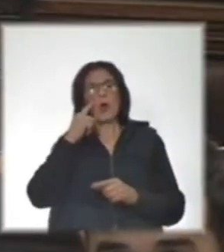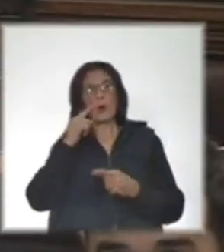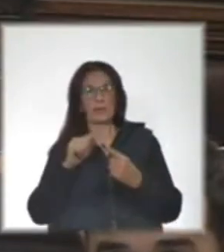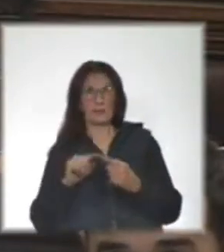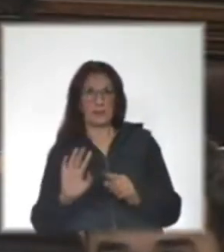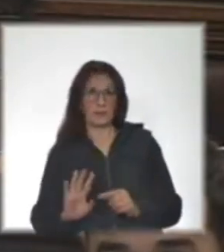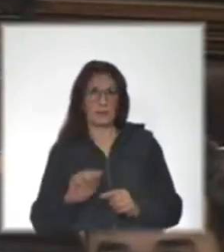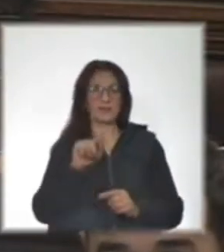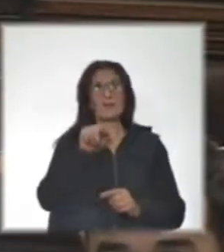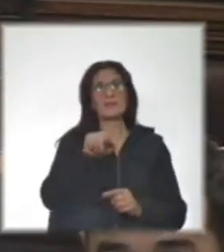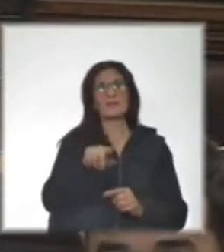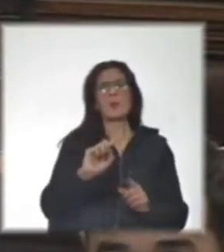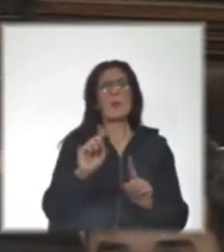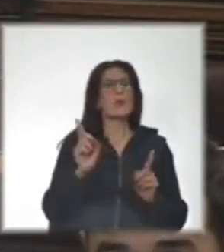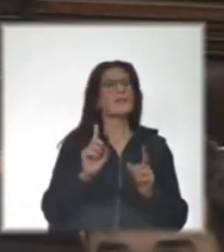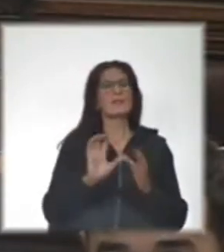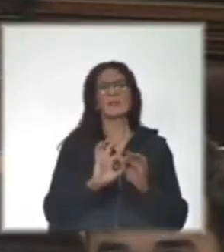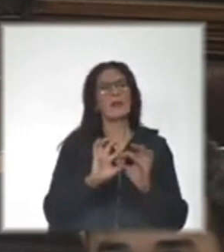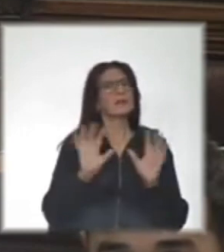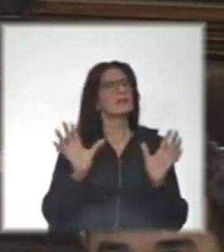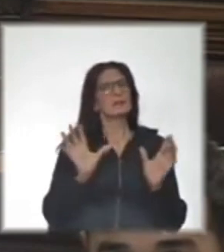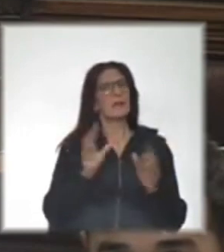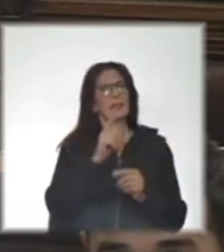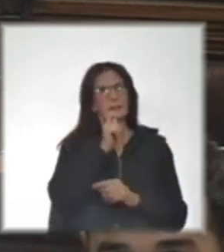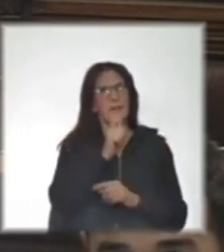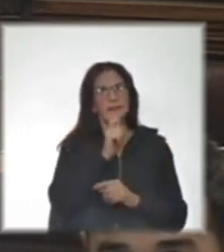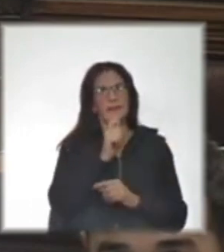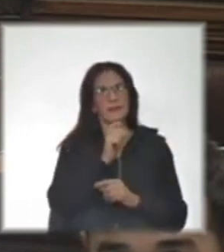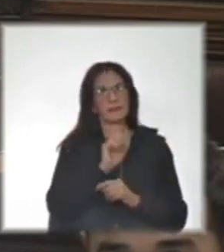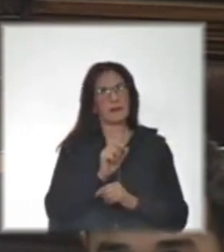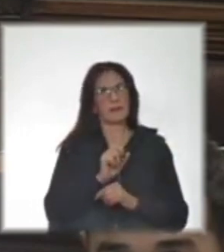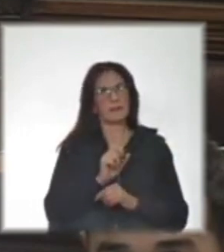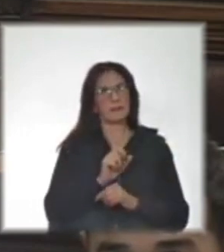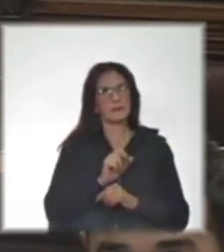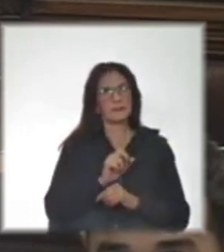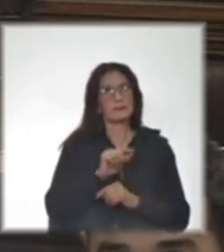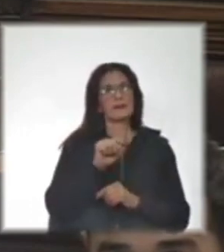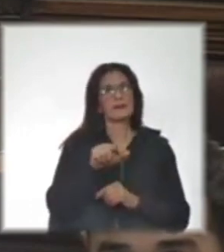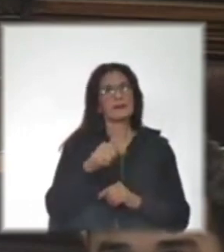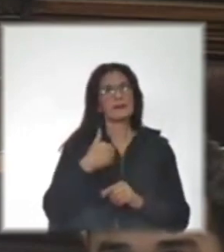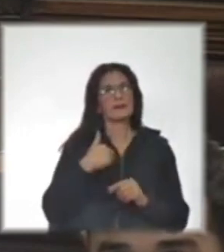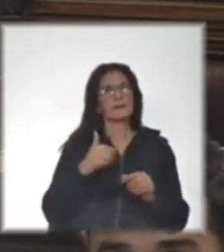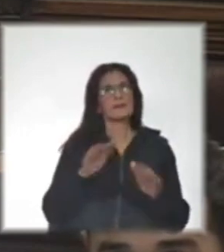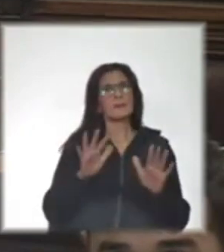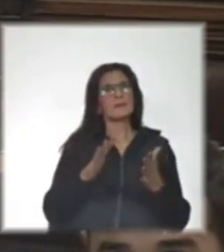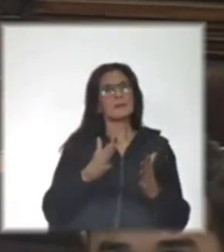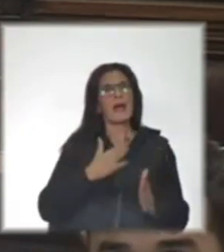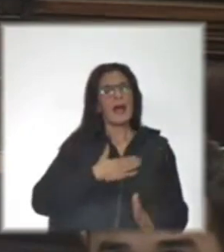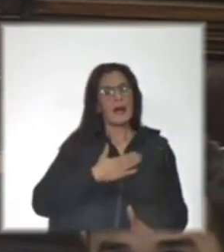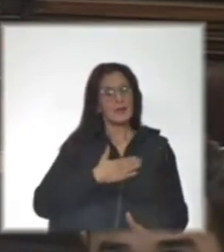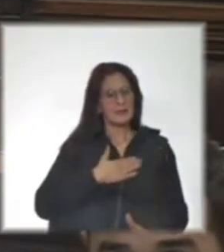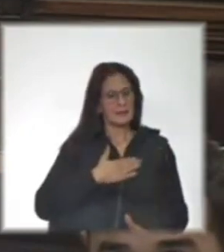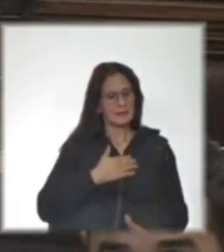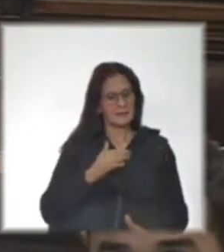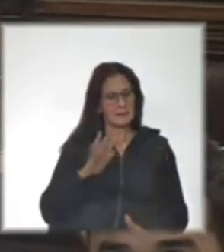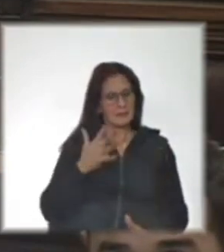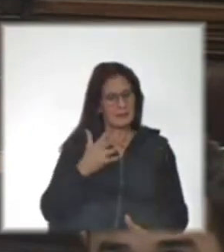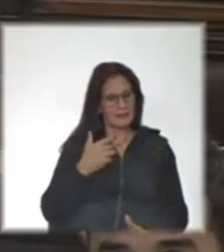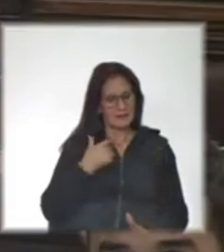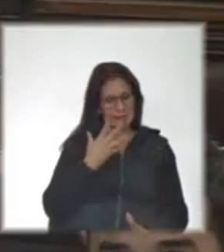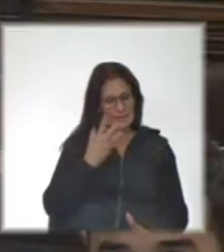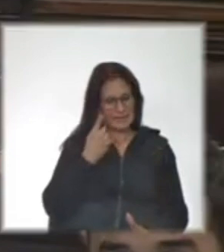Y el hecho subjetivo no es la libertad de prensa. El hecho subjetivo, y que eso es lo que me parece que a mí me ha confundido, no